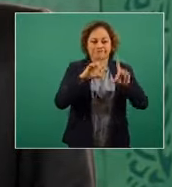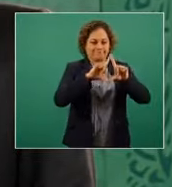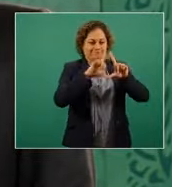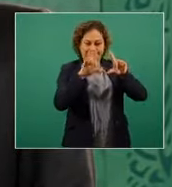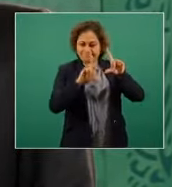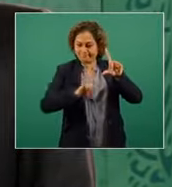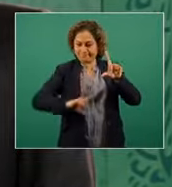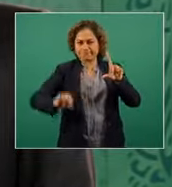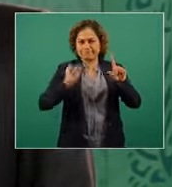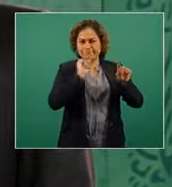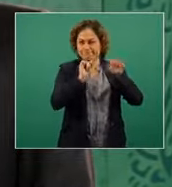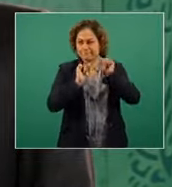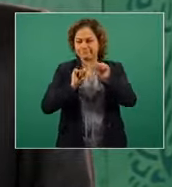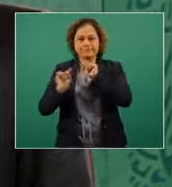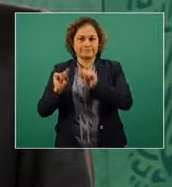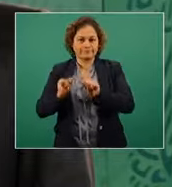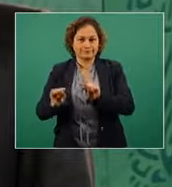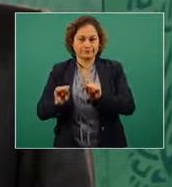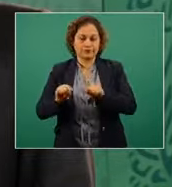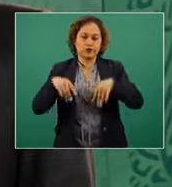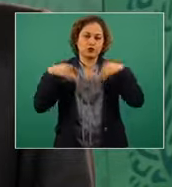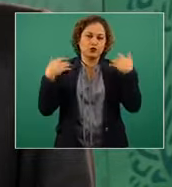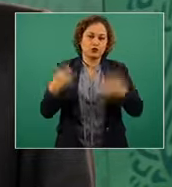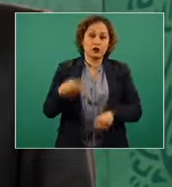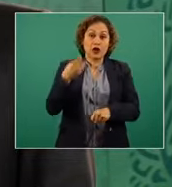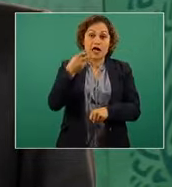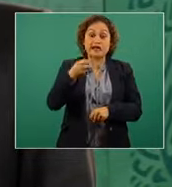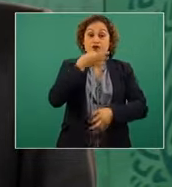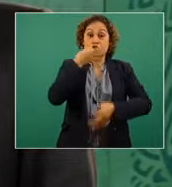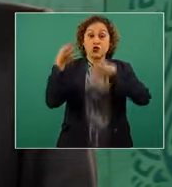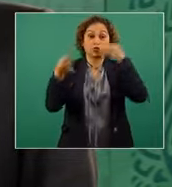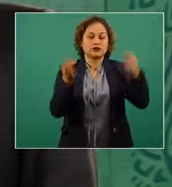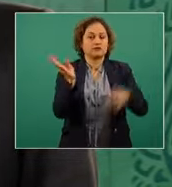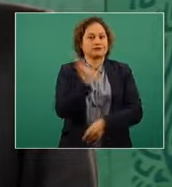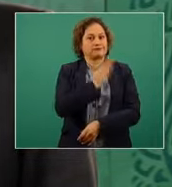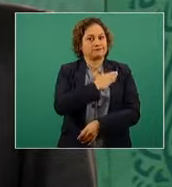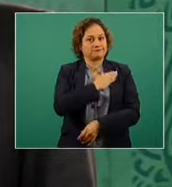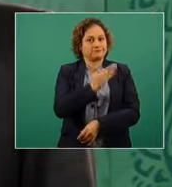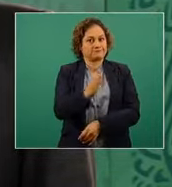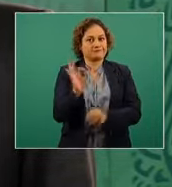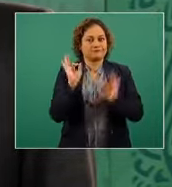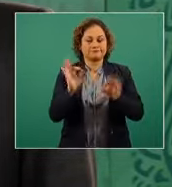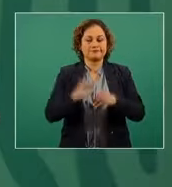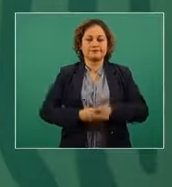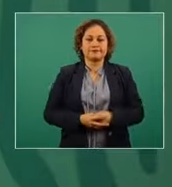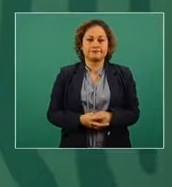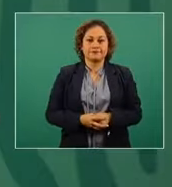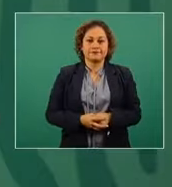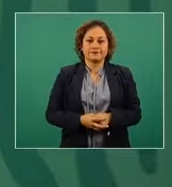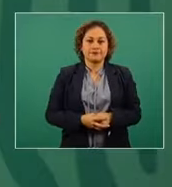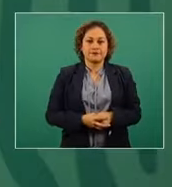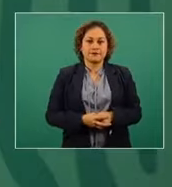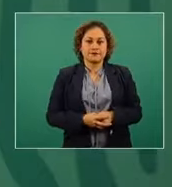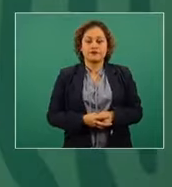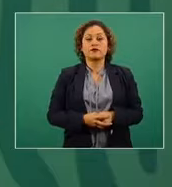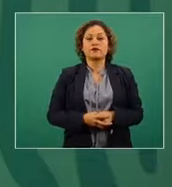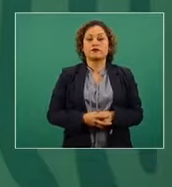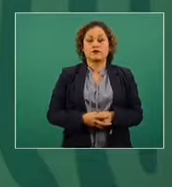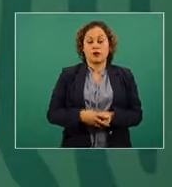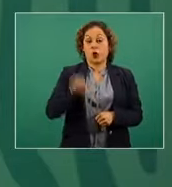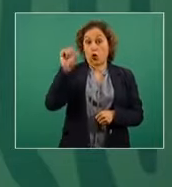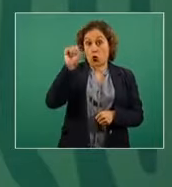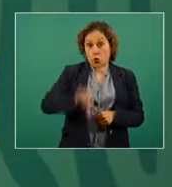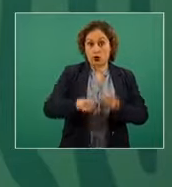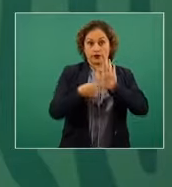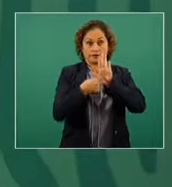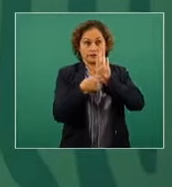una buena noticia que se va a presentar ahora,